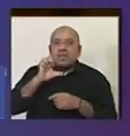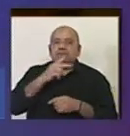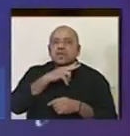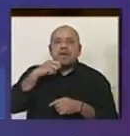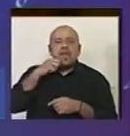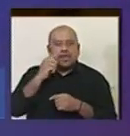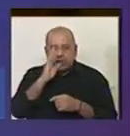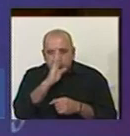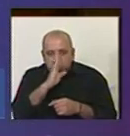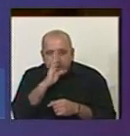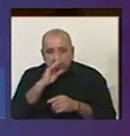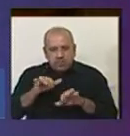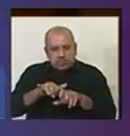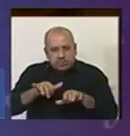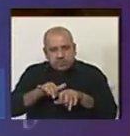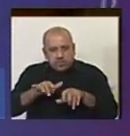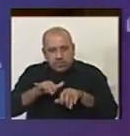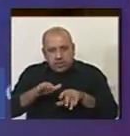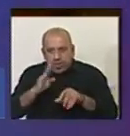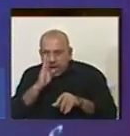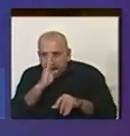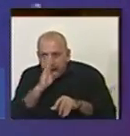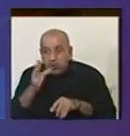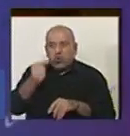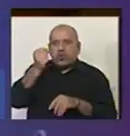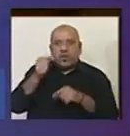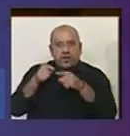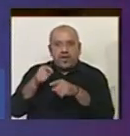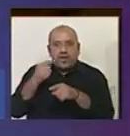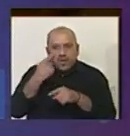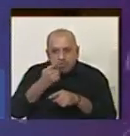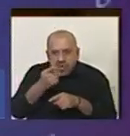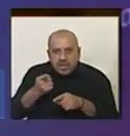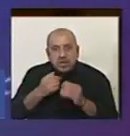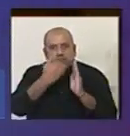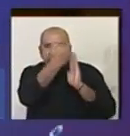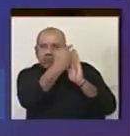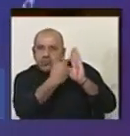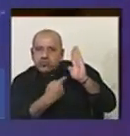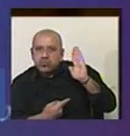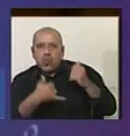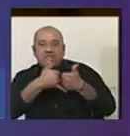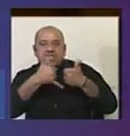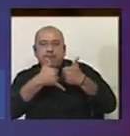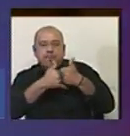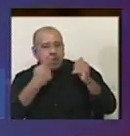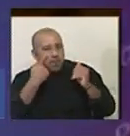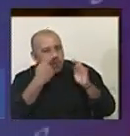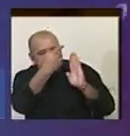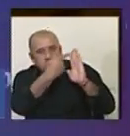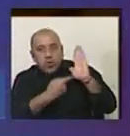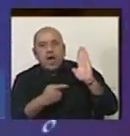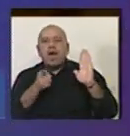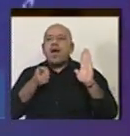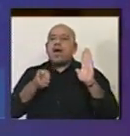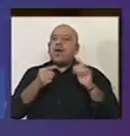espionaje, porque gracias a ese software que ellos facilitaron al reino de Arabia Saudí, es que pudieron espiar las conversaciones que él mantenía con